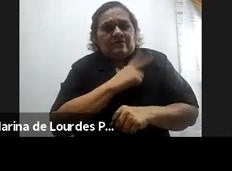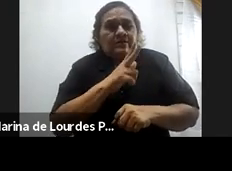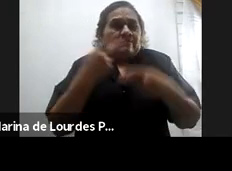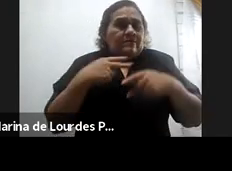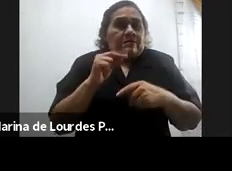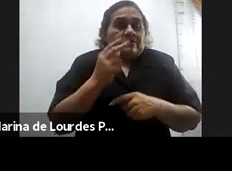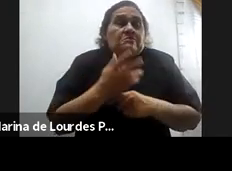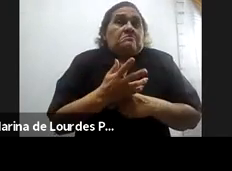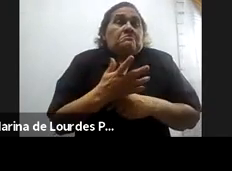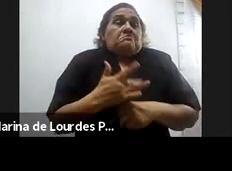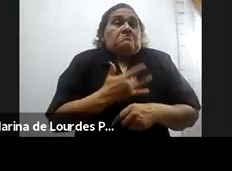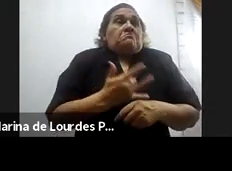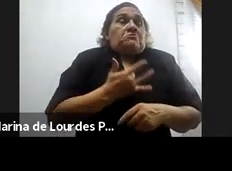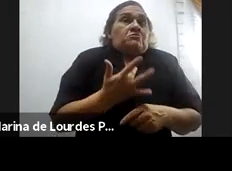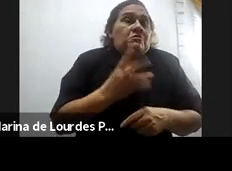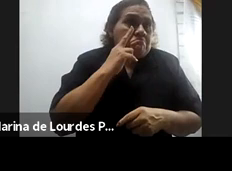esa lesión pues puede